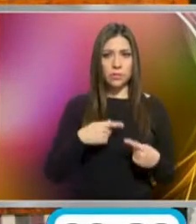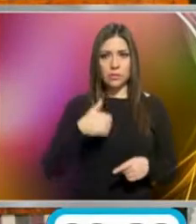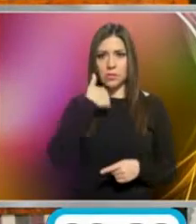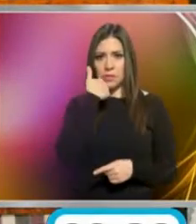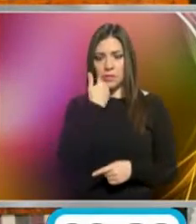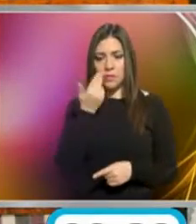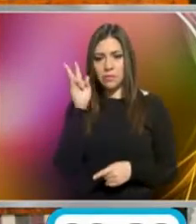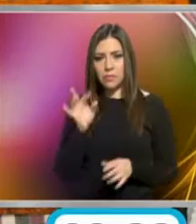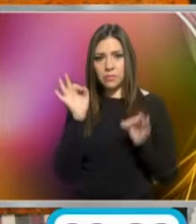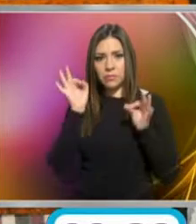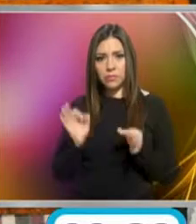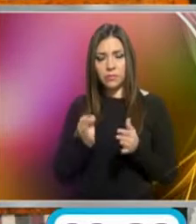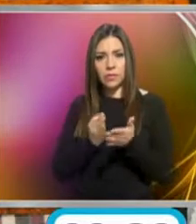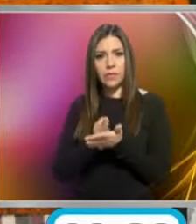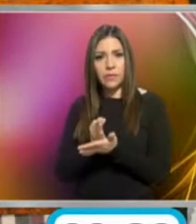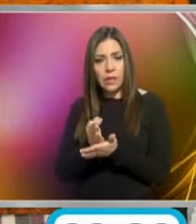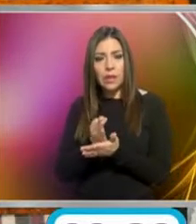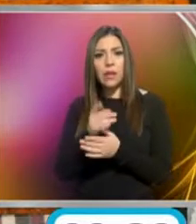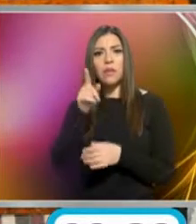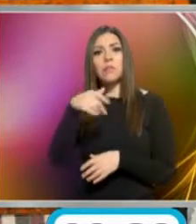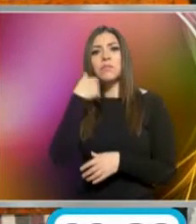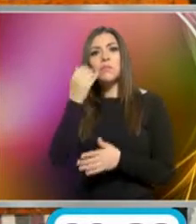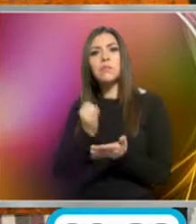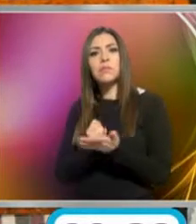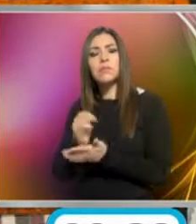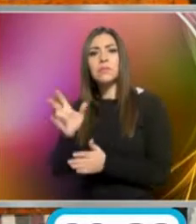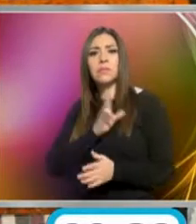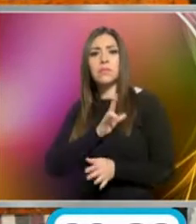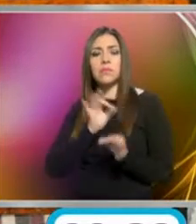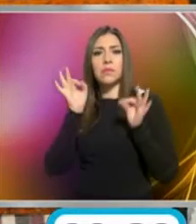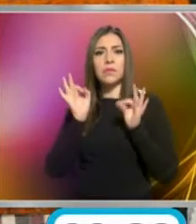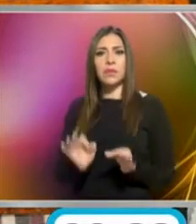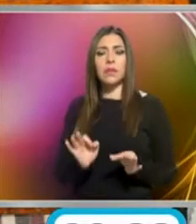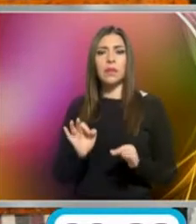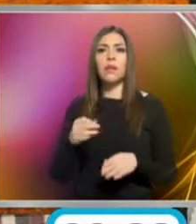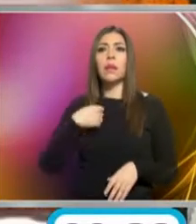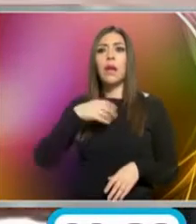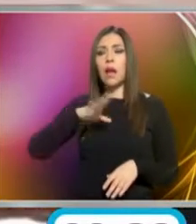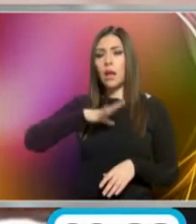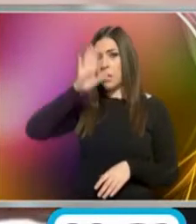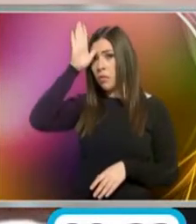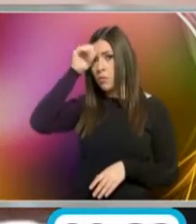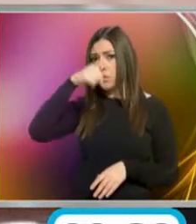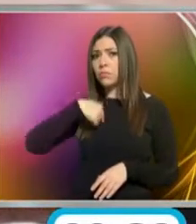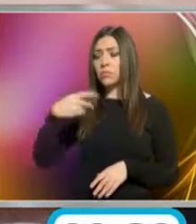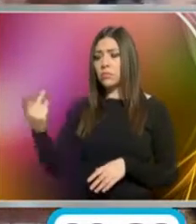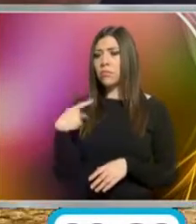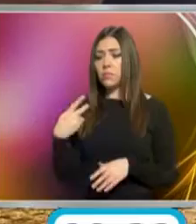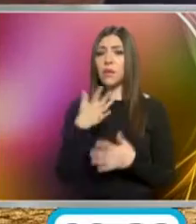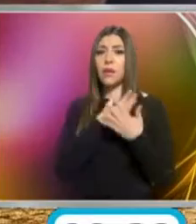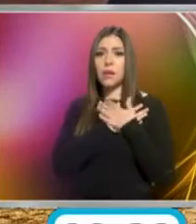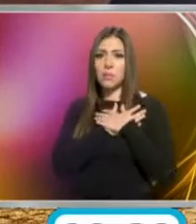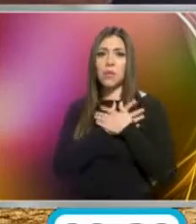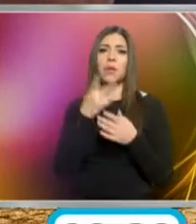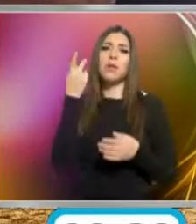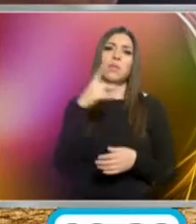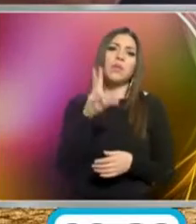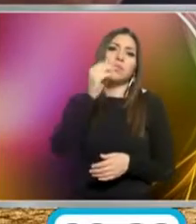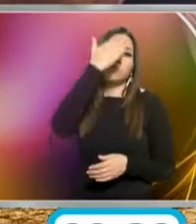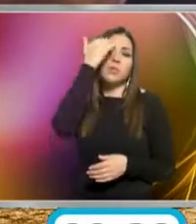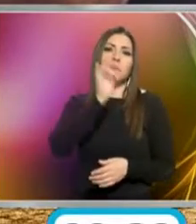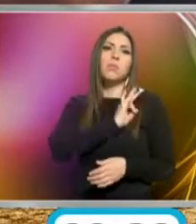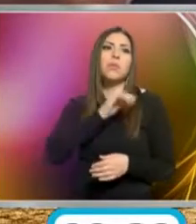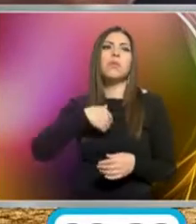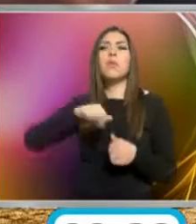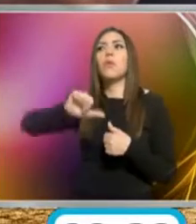ser fiel. Ya. Si eres Ya, una ahí persona está leal, todo. dices, a ver, tenemos un compromiso, ¿no? Yo te amo, pero puede ser que suceda que me gusten otras